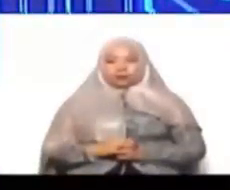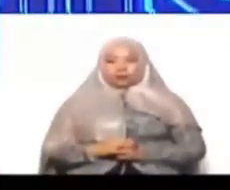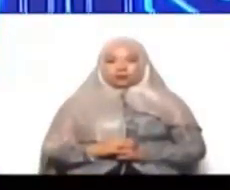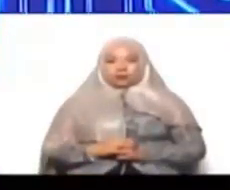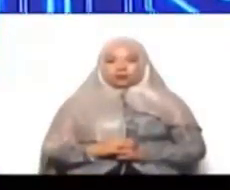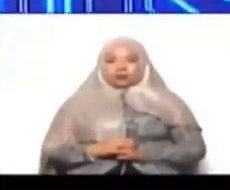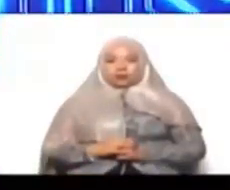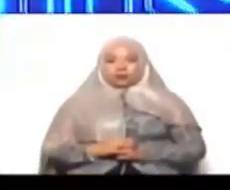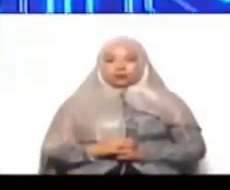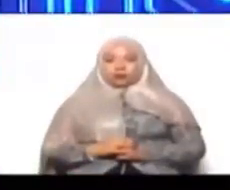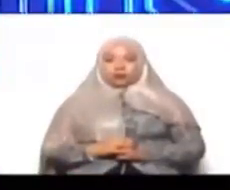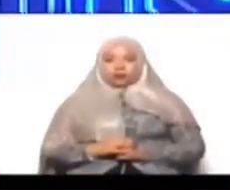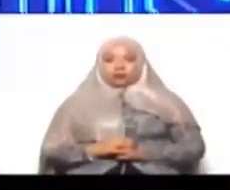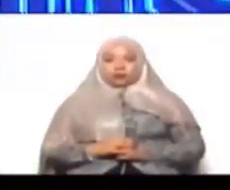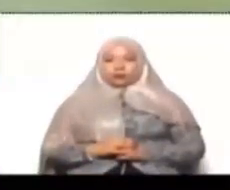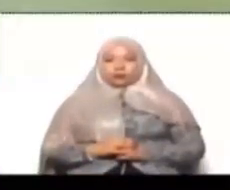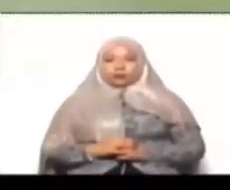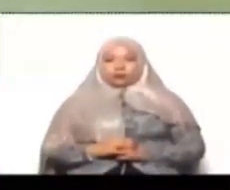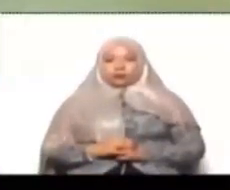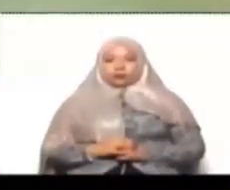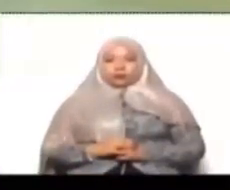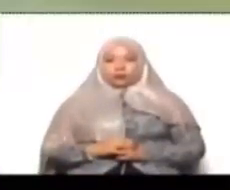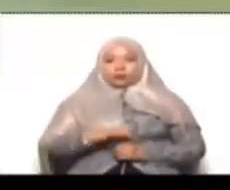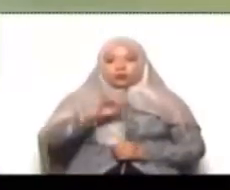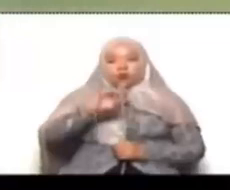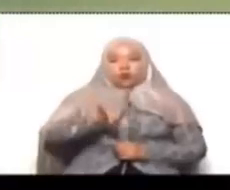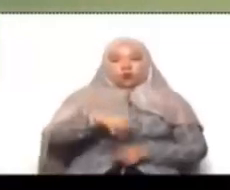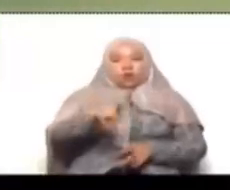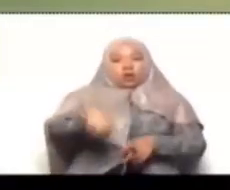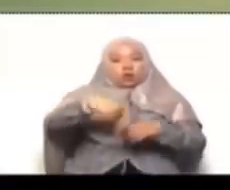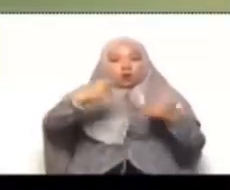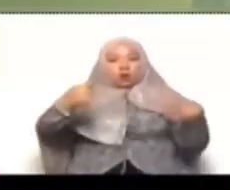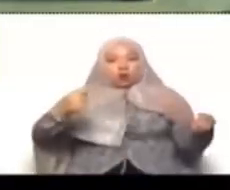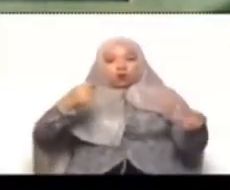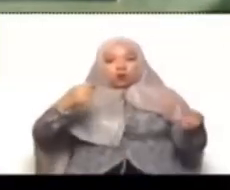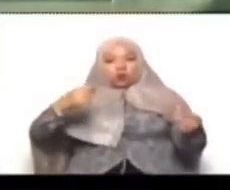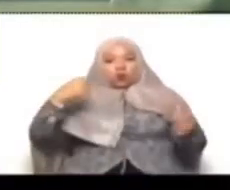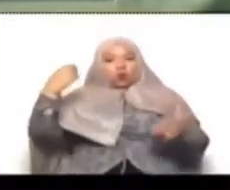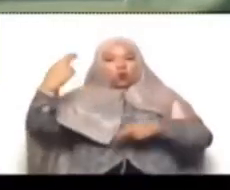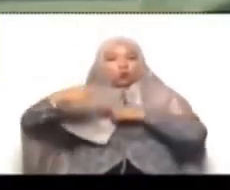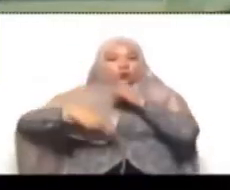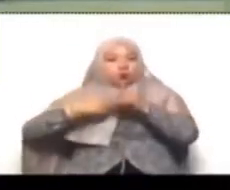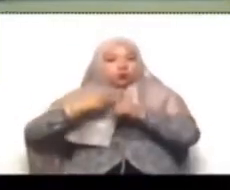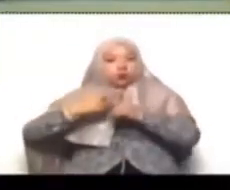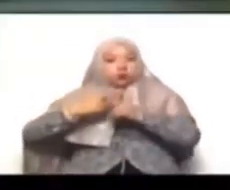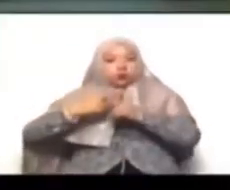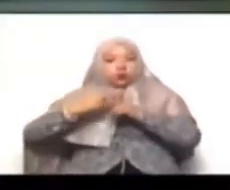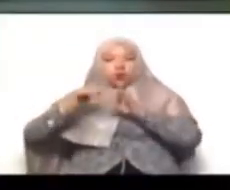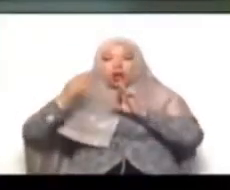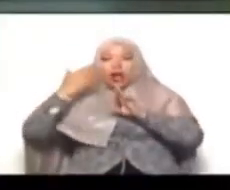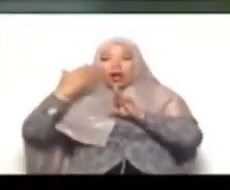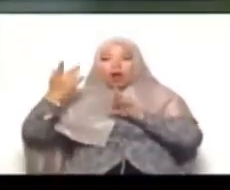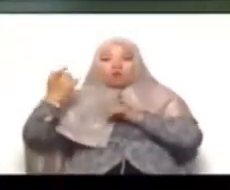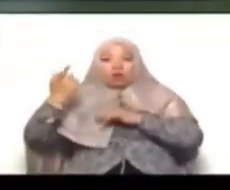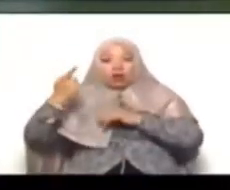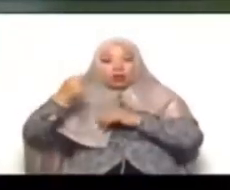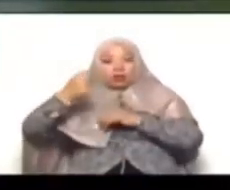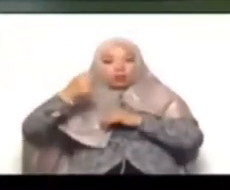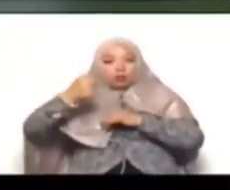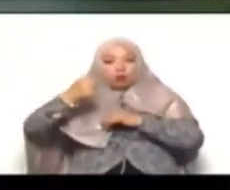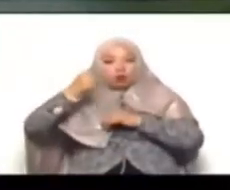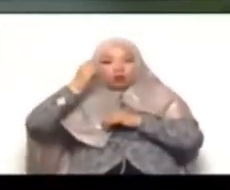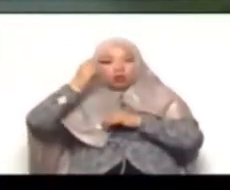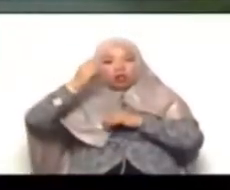A ver, El Universal, nos acercamos a las elecciones presidenciales, faltan poco